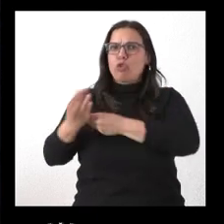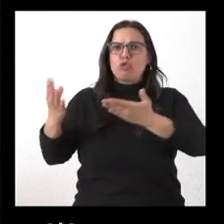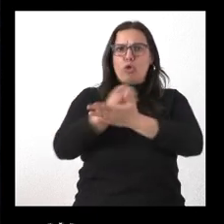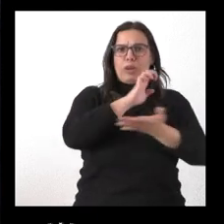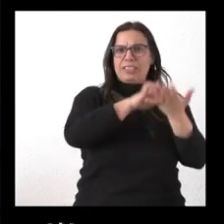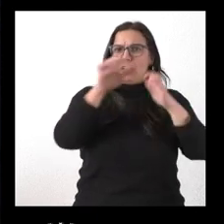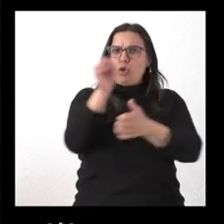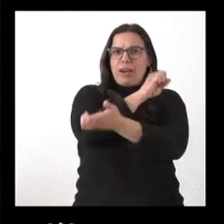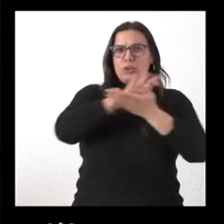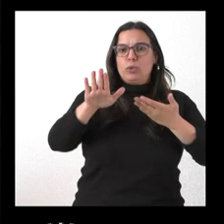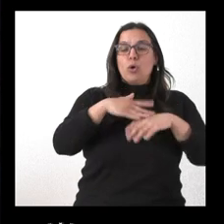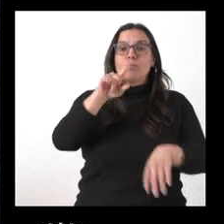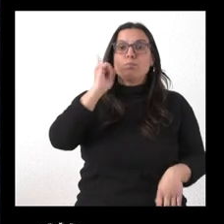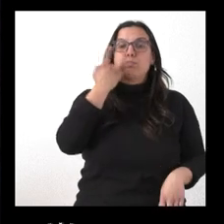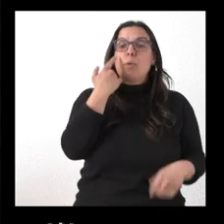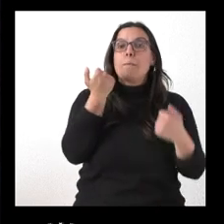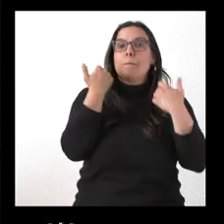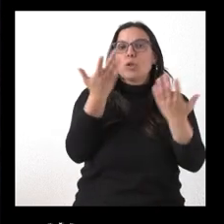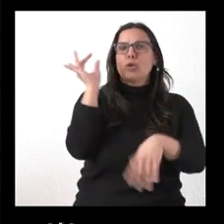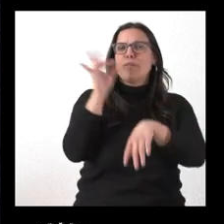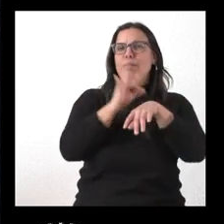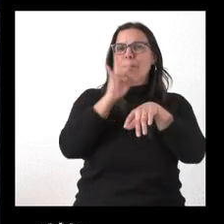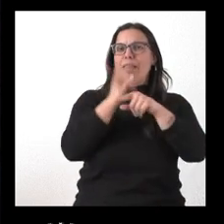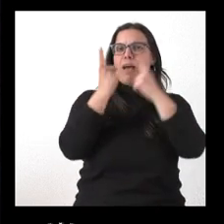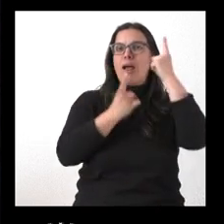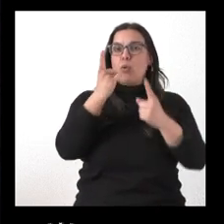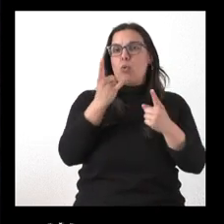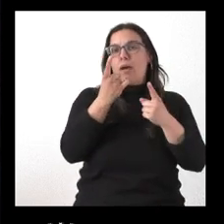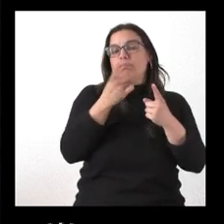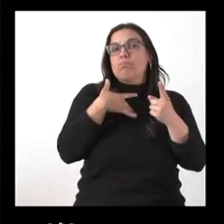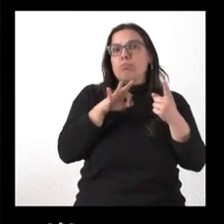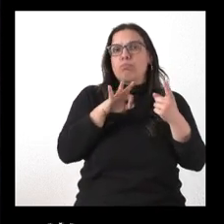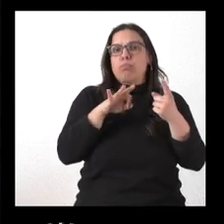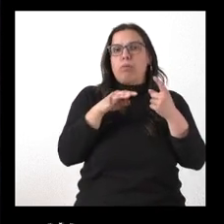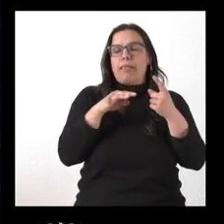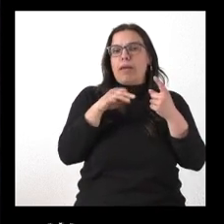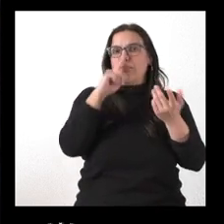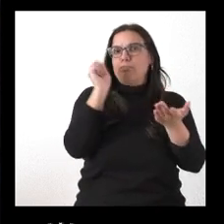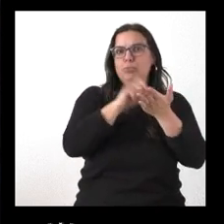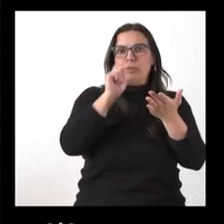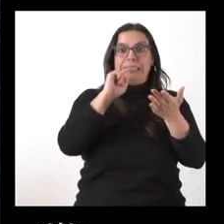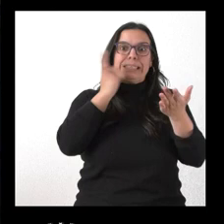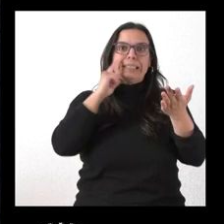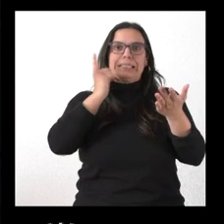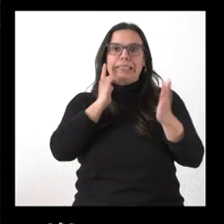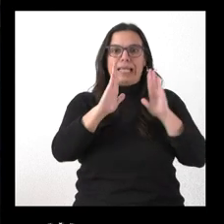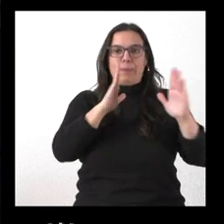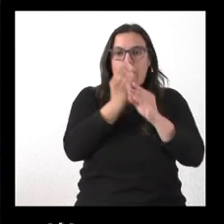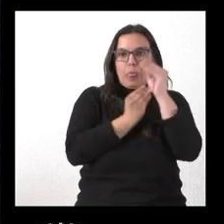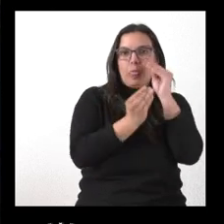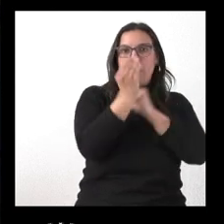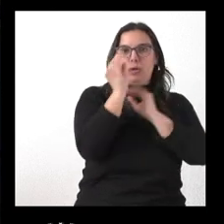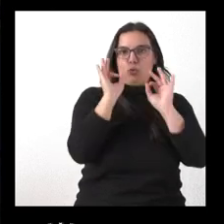objetivo es diagnosticar lo antes posible las patologías que se pudieran diagnosticar en esta etapa temprana